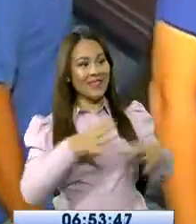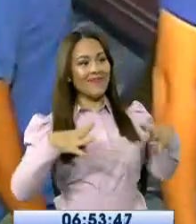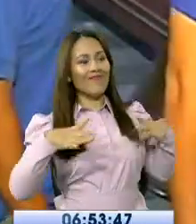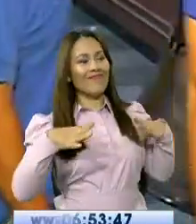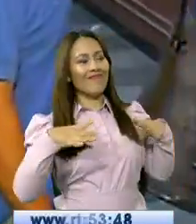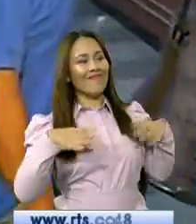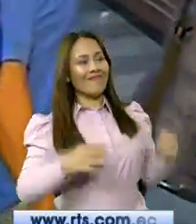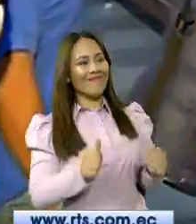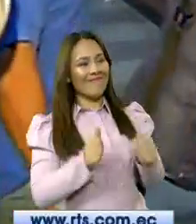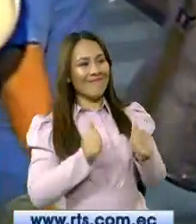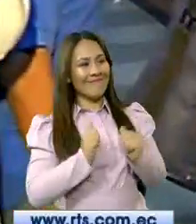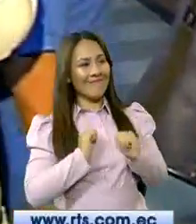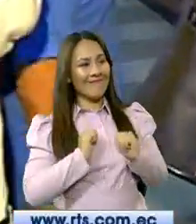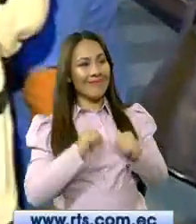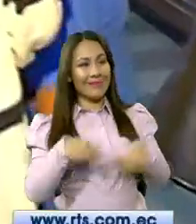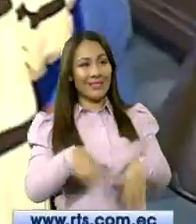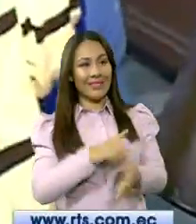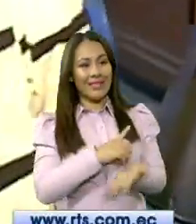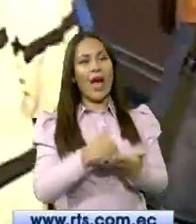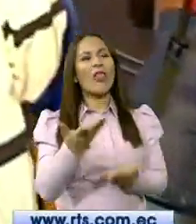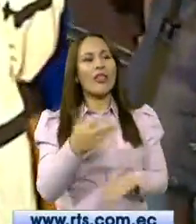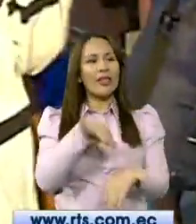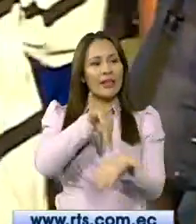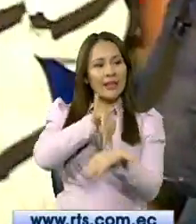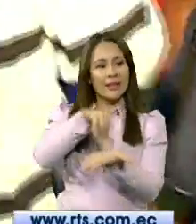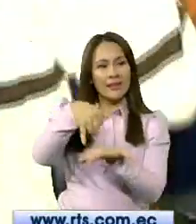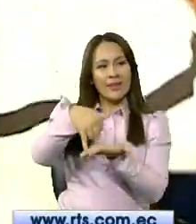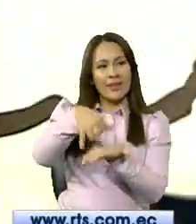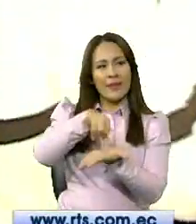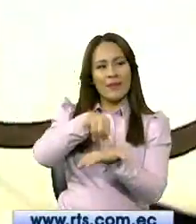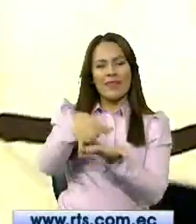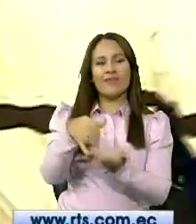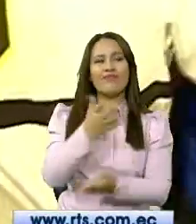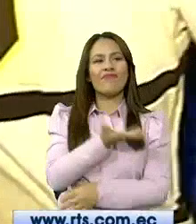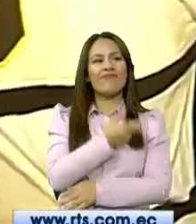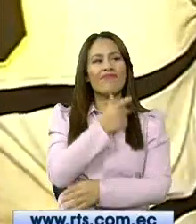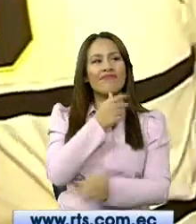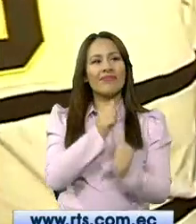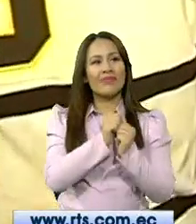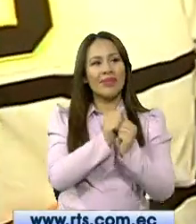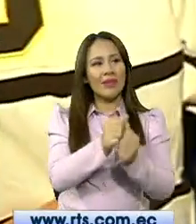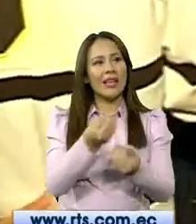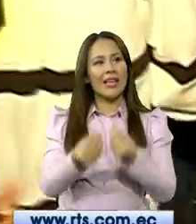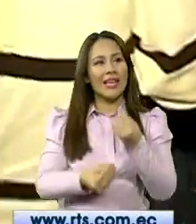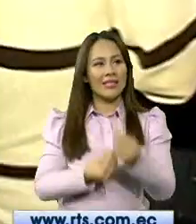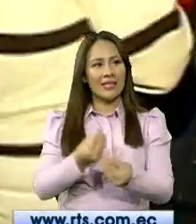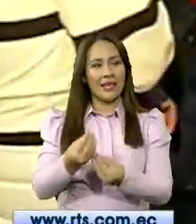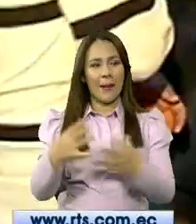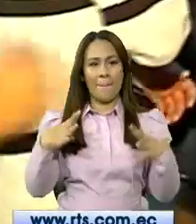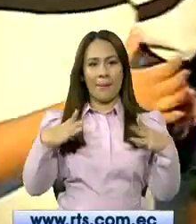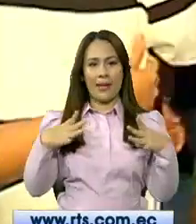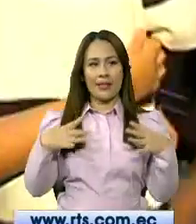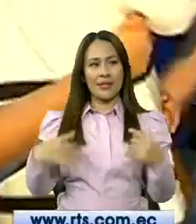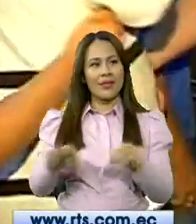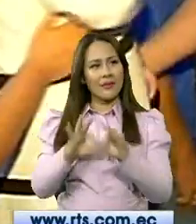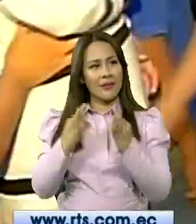semana. Sí, tranquilo. ¿Para dónde? Jipijapa, Puerto Cayo. ¿En compañía de quién y qué va a realizar por allá? Vacaciones,